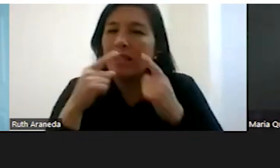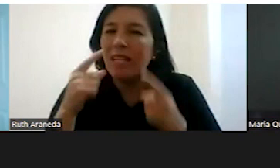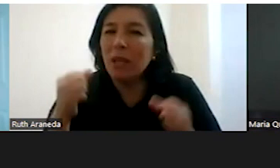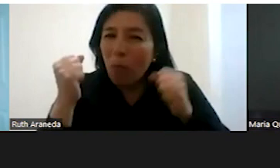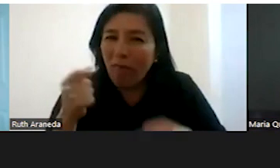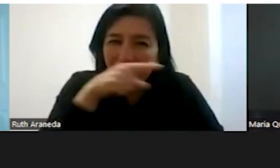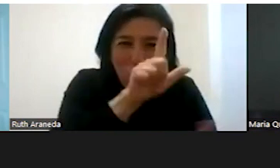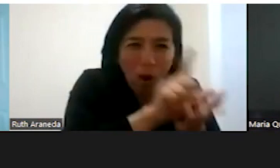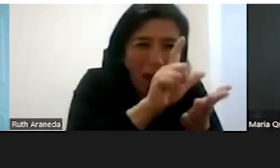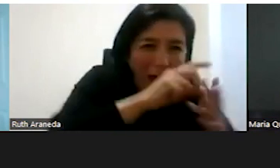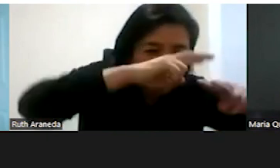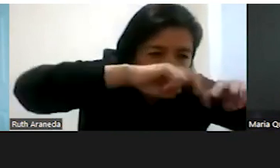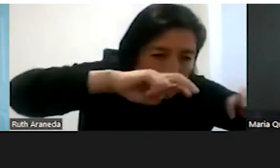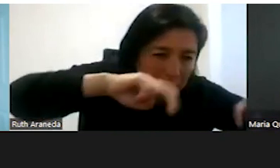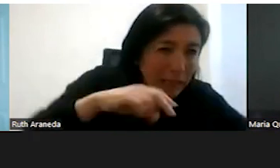arqueológicos.